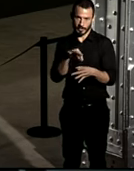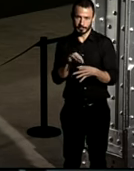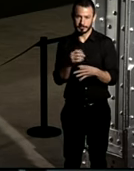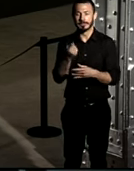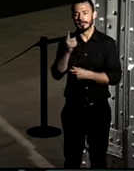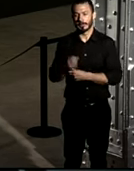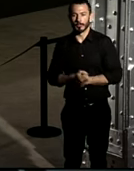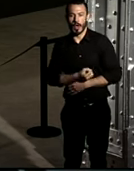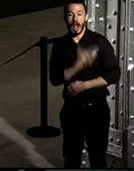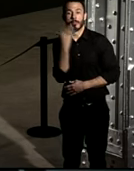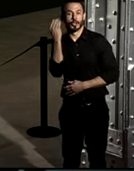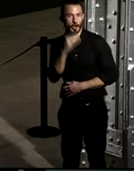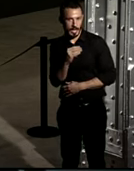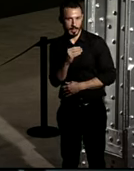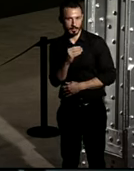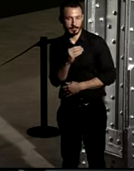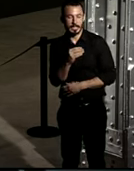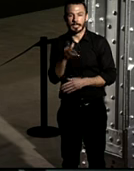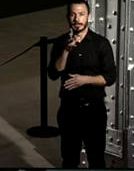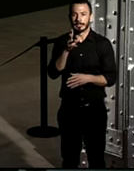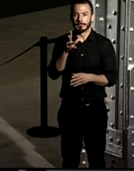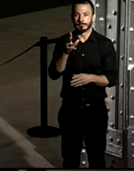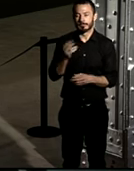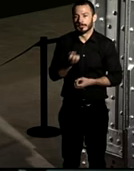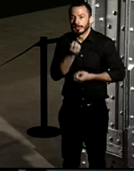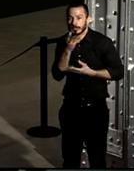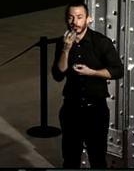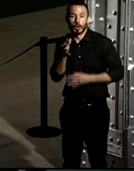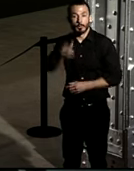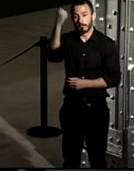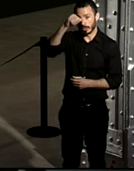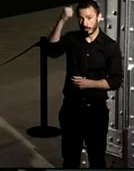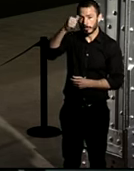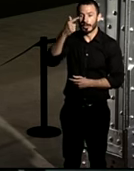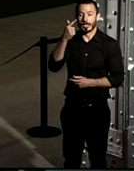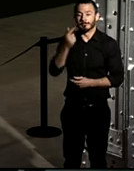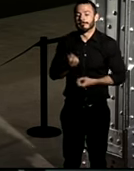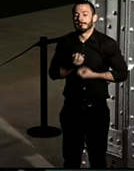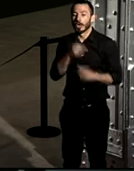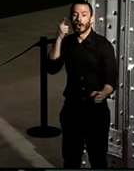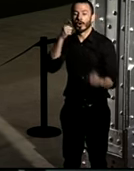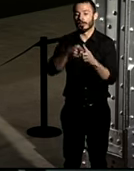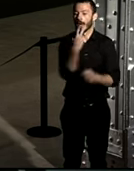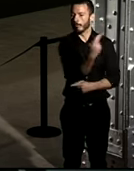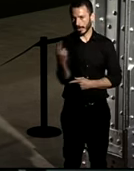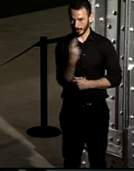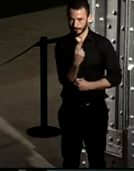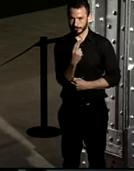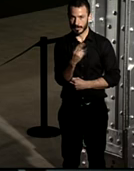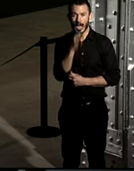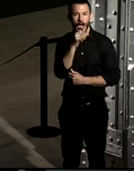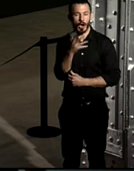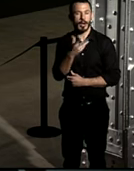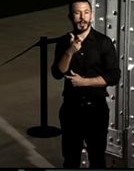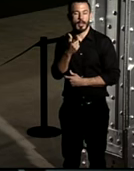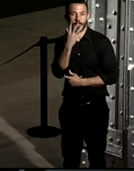esas almas congeladas, que eran unos soliloquios masculinos, pero que evidentemente se dirigían a las parejas. Y ahora se le ha ocurrido hacer en